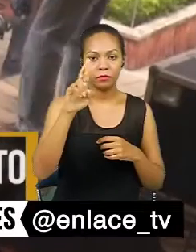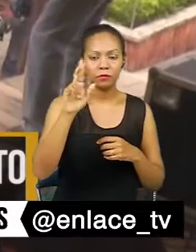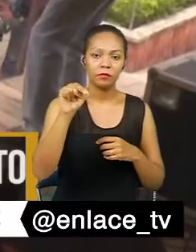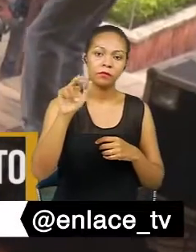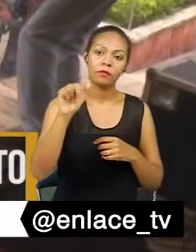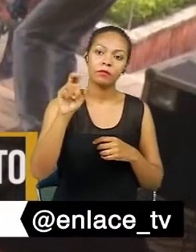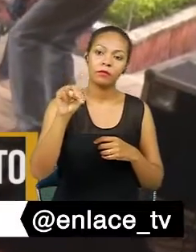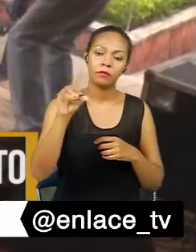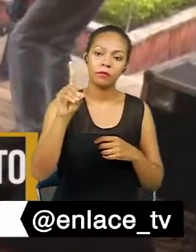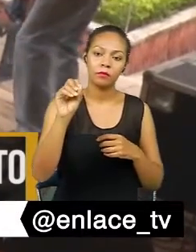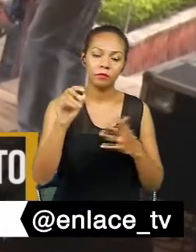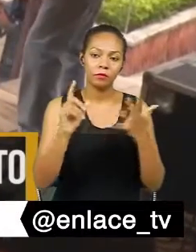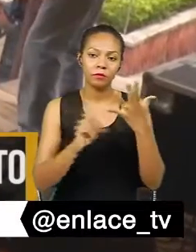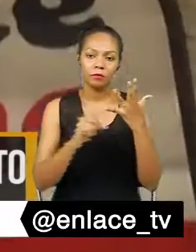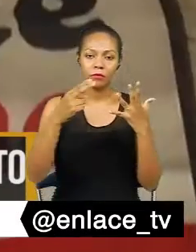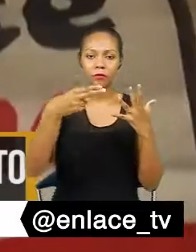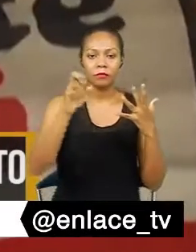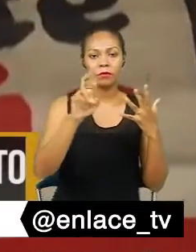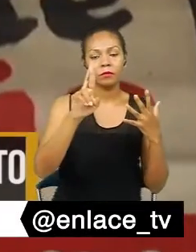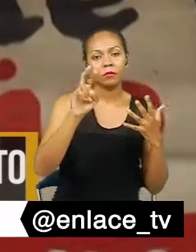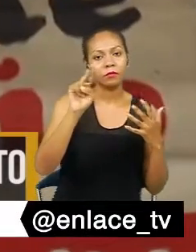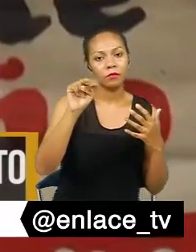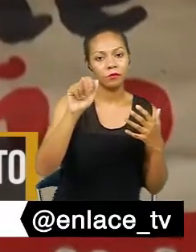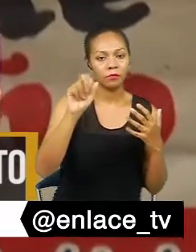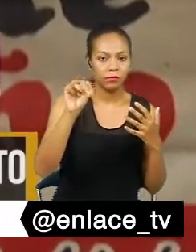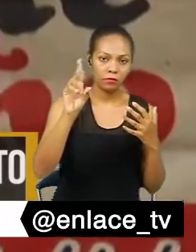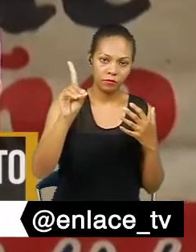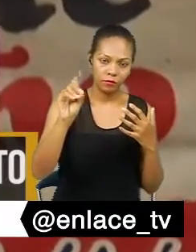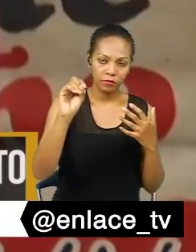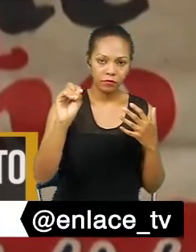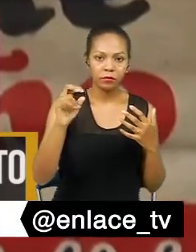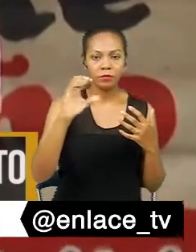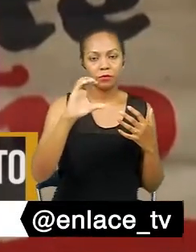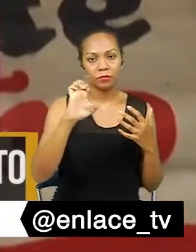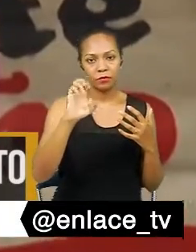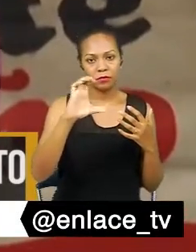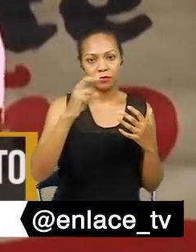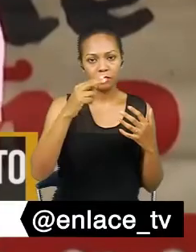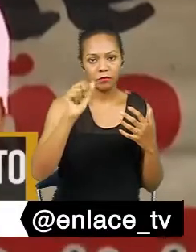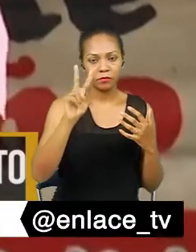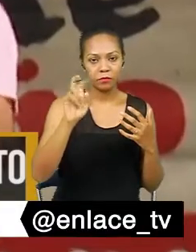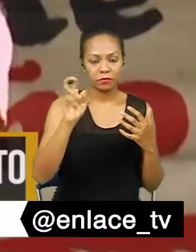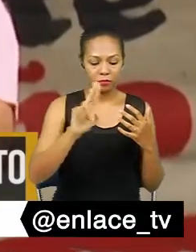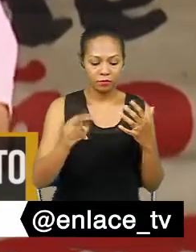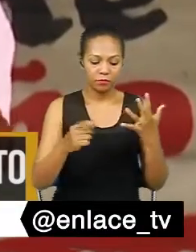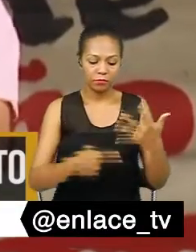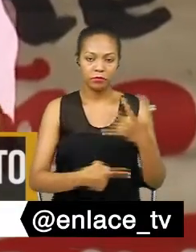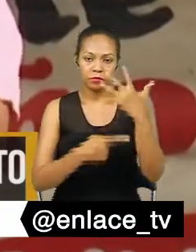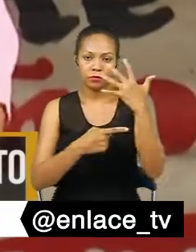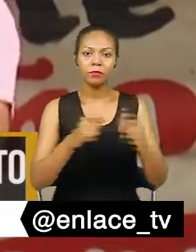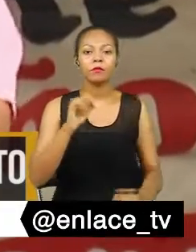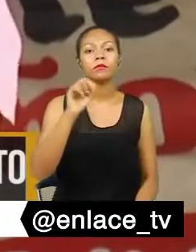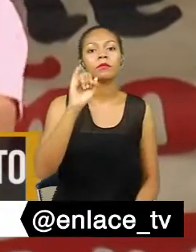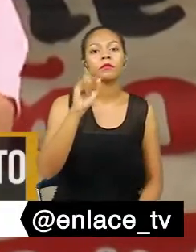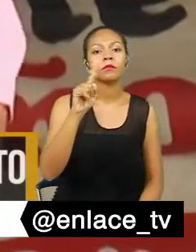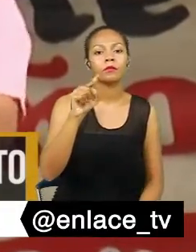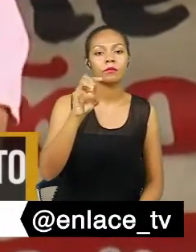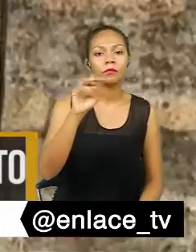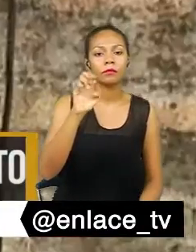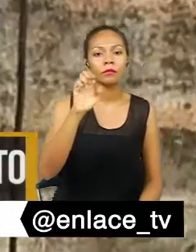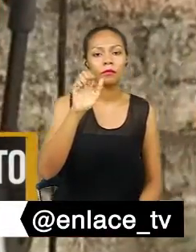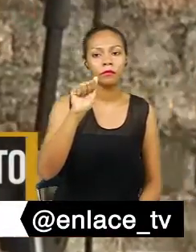El Juglar, Hernando Rafael Ernesto Echávez, Vengo a Pedir Justicia, Un Sol, Ismael Enrique Rivera, La